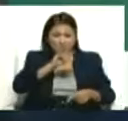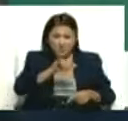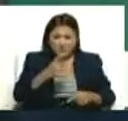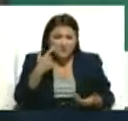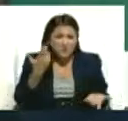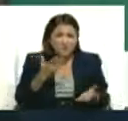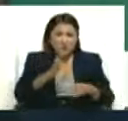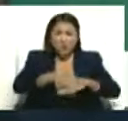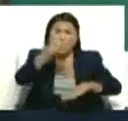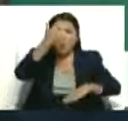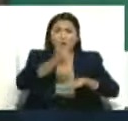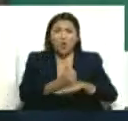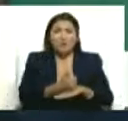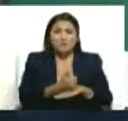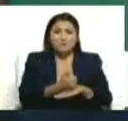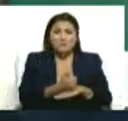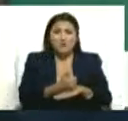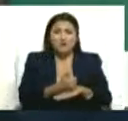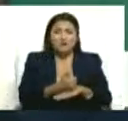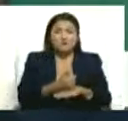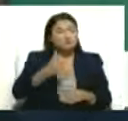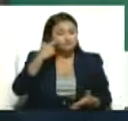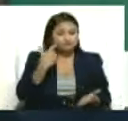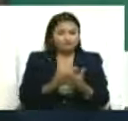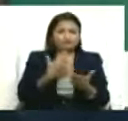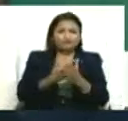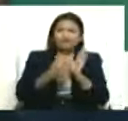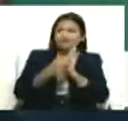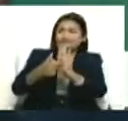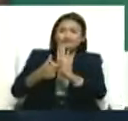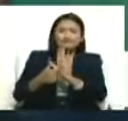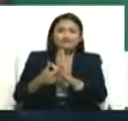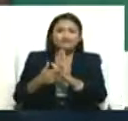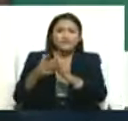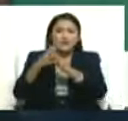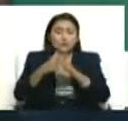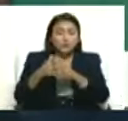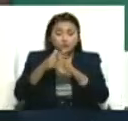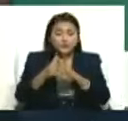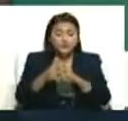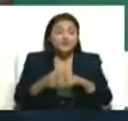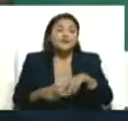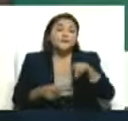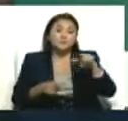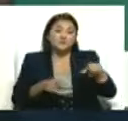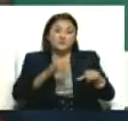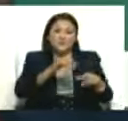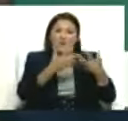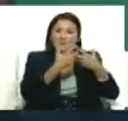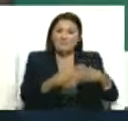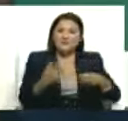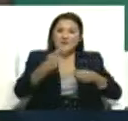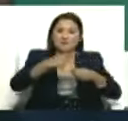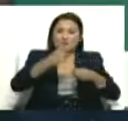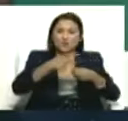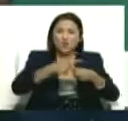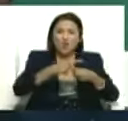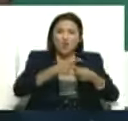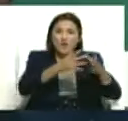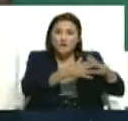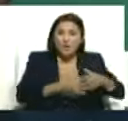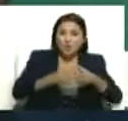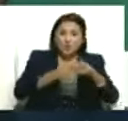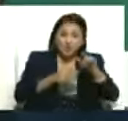evidencia ante sus jefes de allá del norte. Pues la ExxonMobil, o mejor dicho Estados